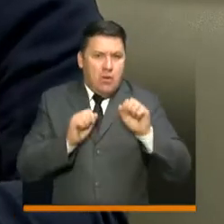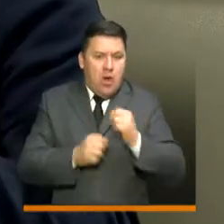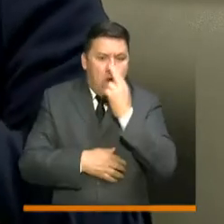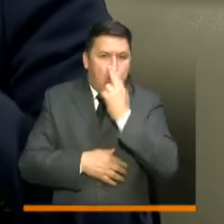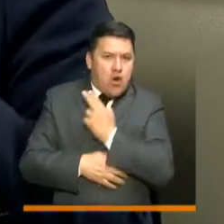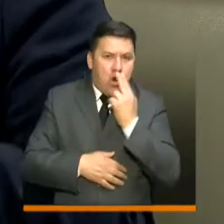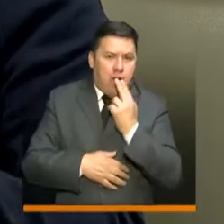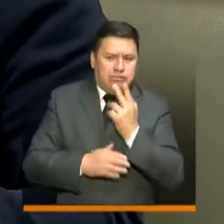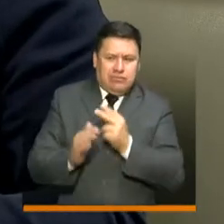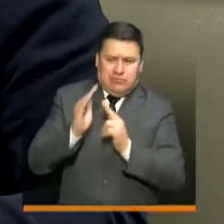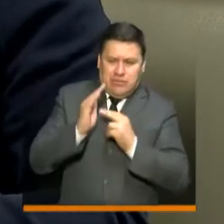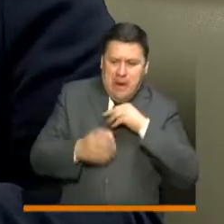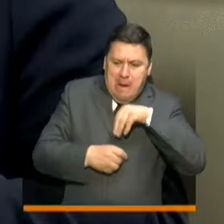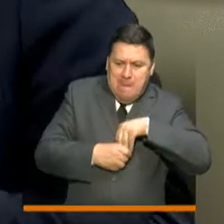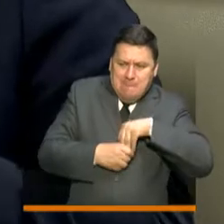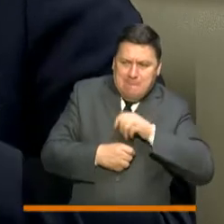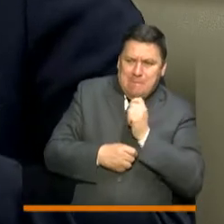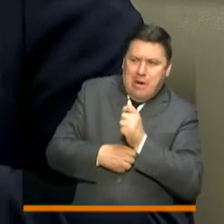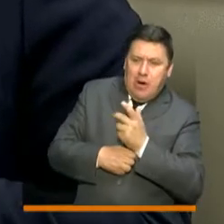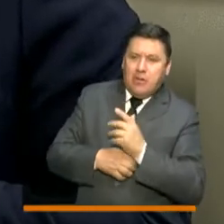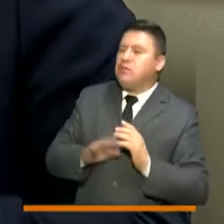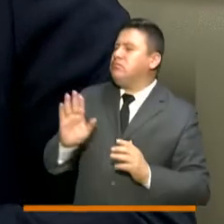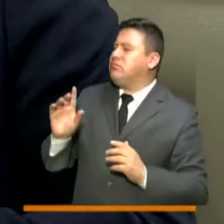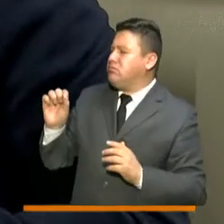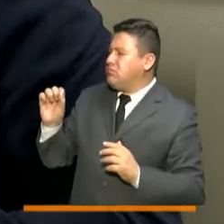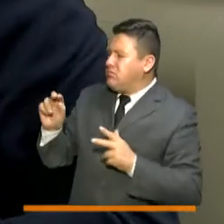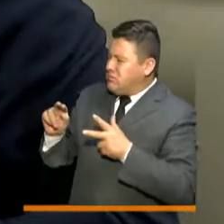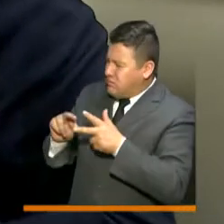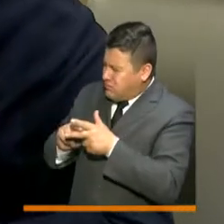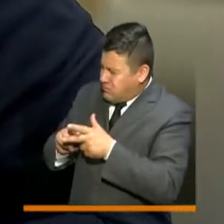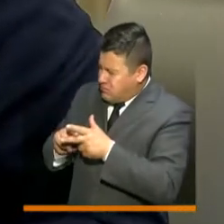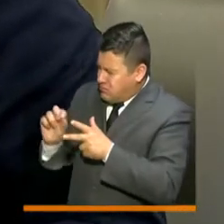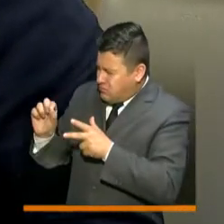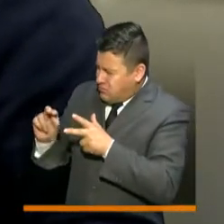cumplir estas medidas del aislamiento con la tranquilidad